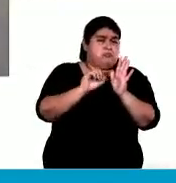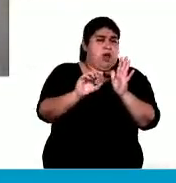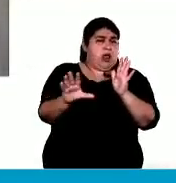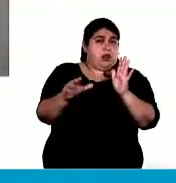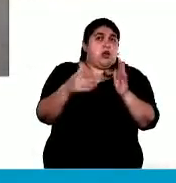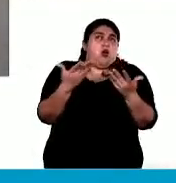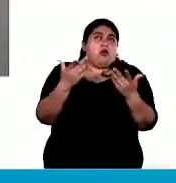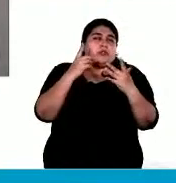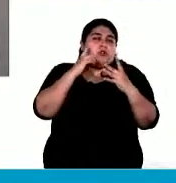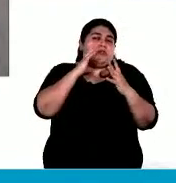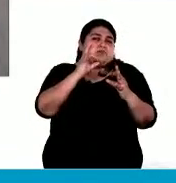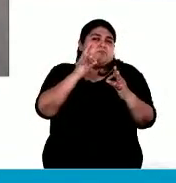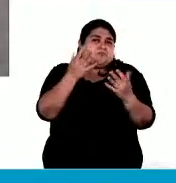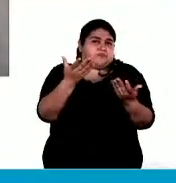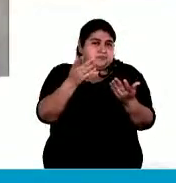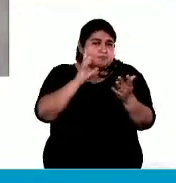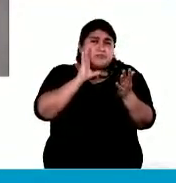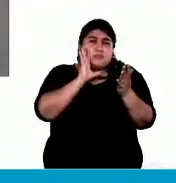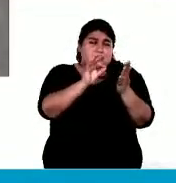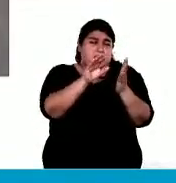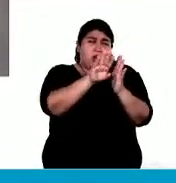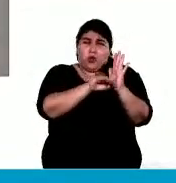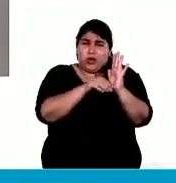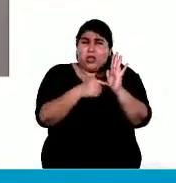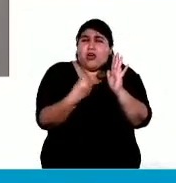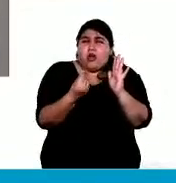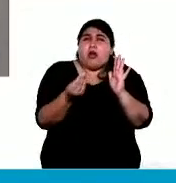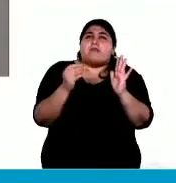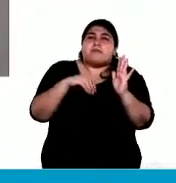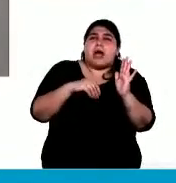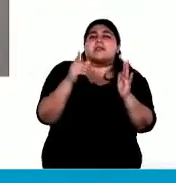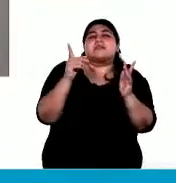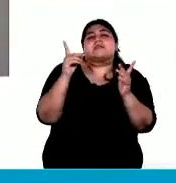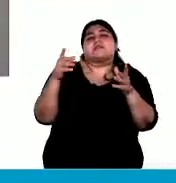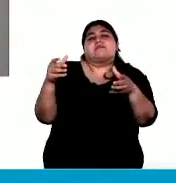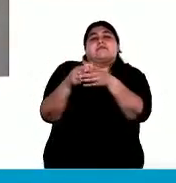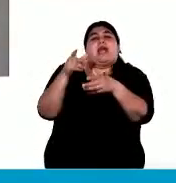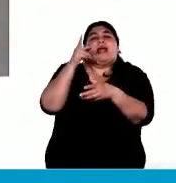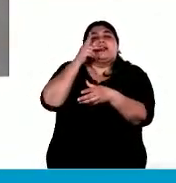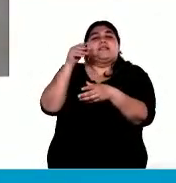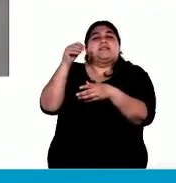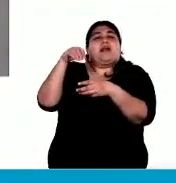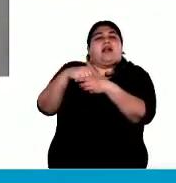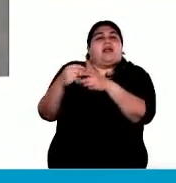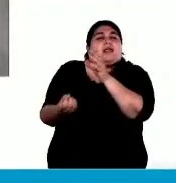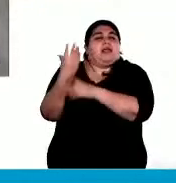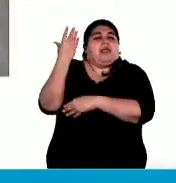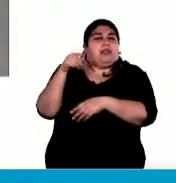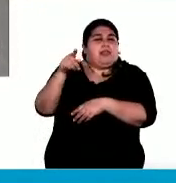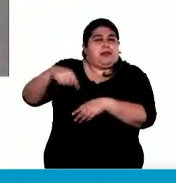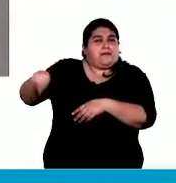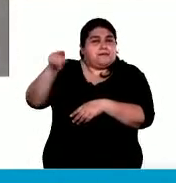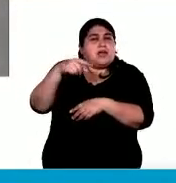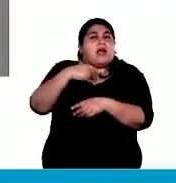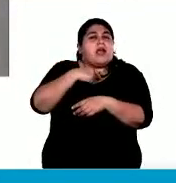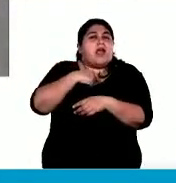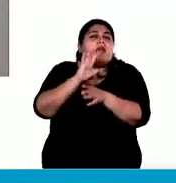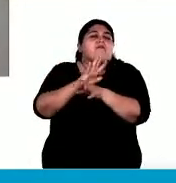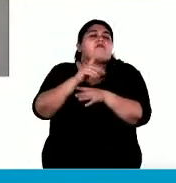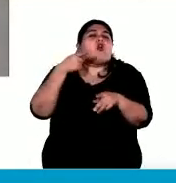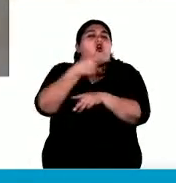presidente, es un escándalo. Uno más del kirchnerismo que quiere arremeter lisa y llanamente contra la libertad de